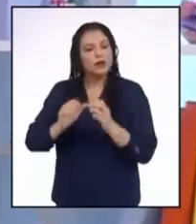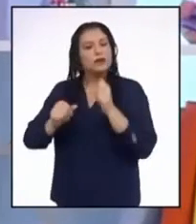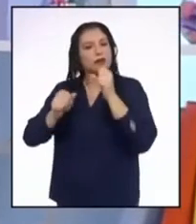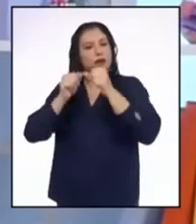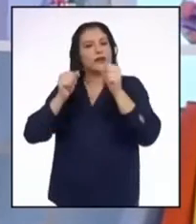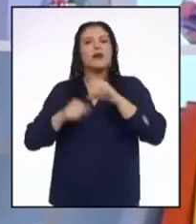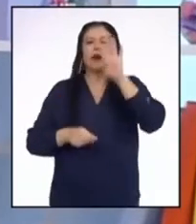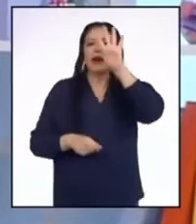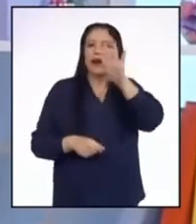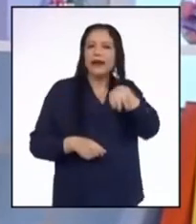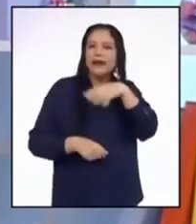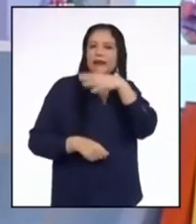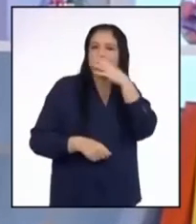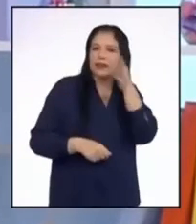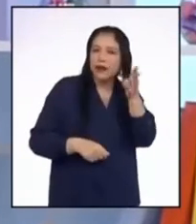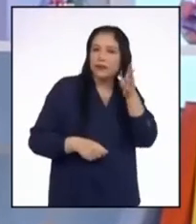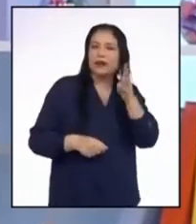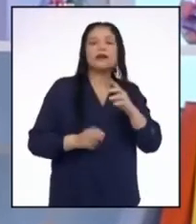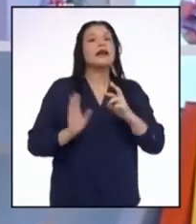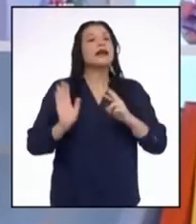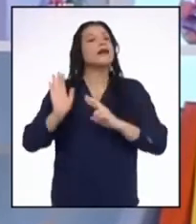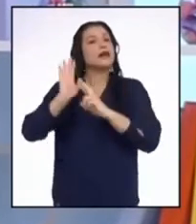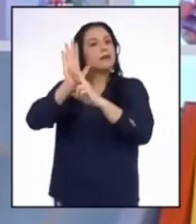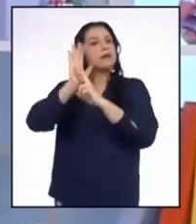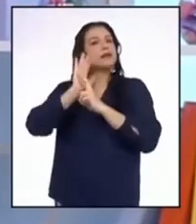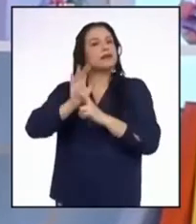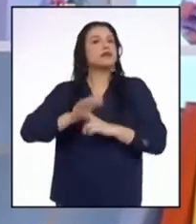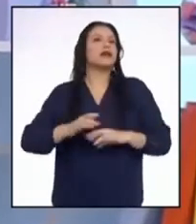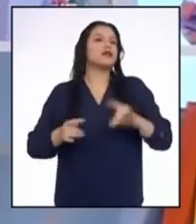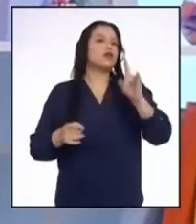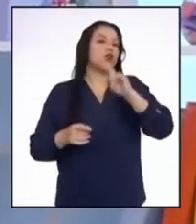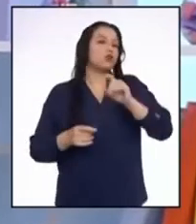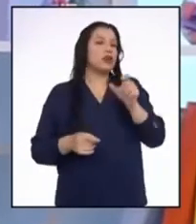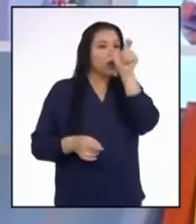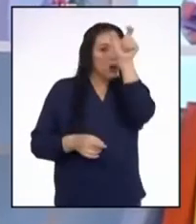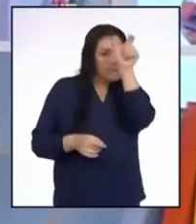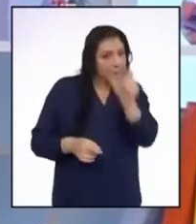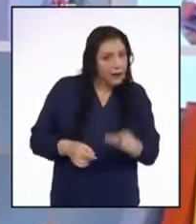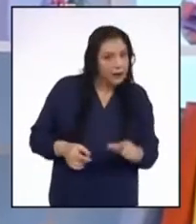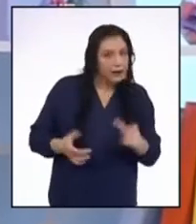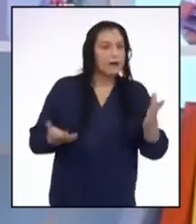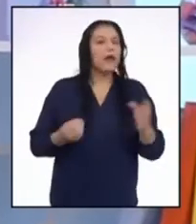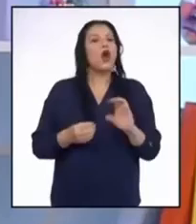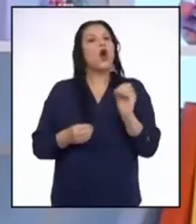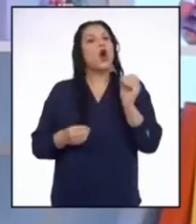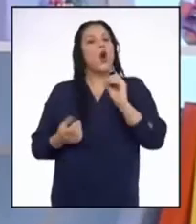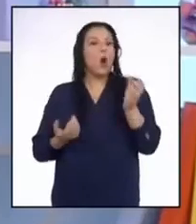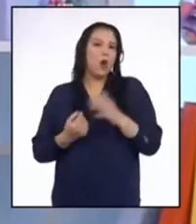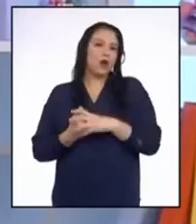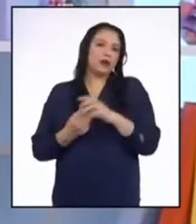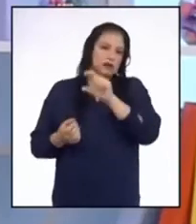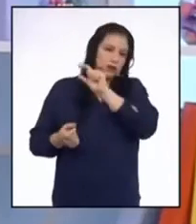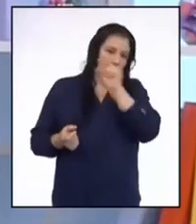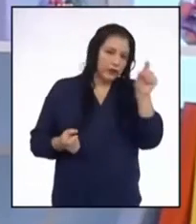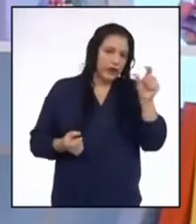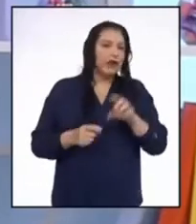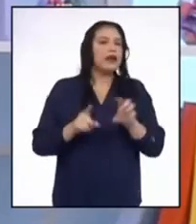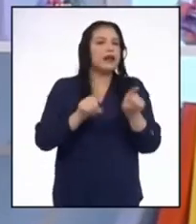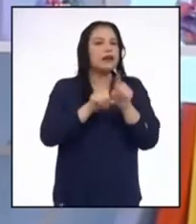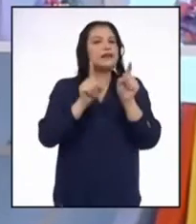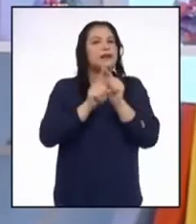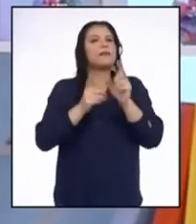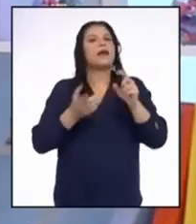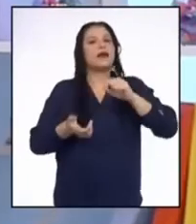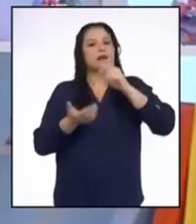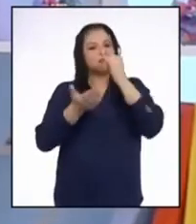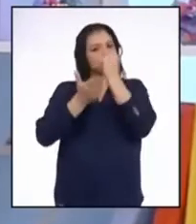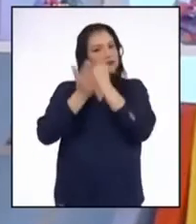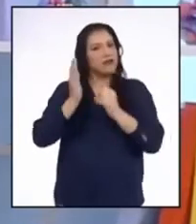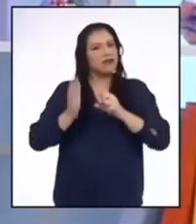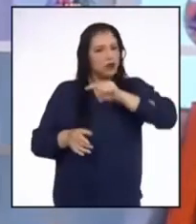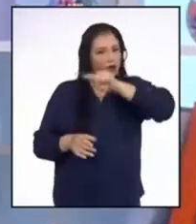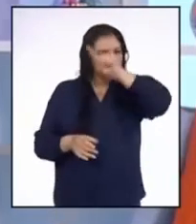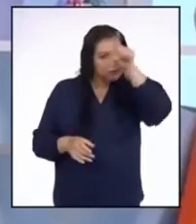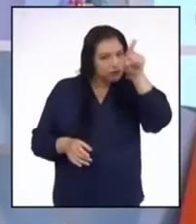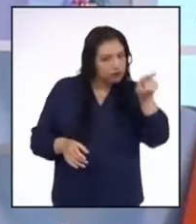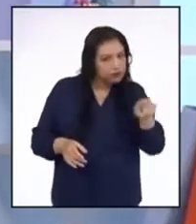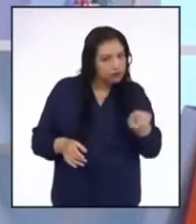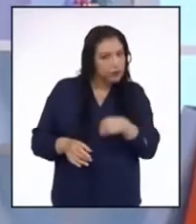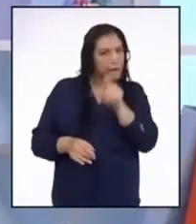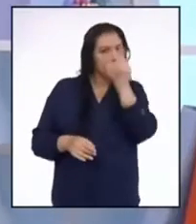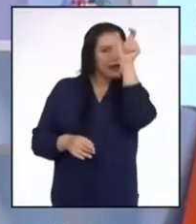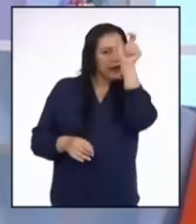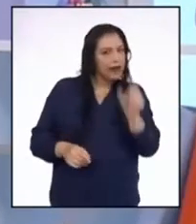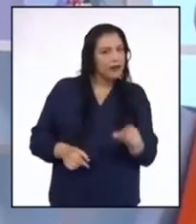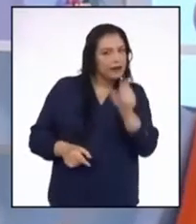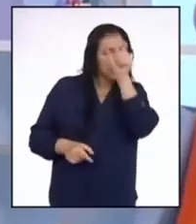de frecuencias y a representarlos mediante el gráfico de barra vertical, horizontal y el gráfico circular. Para el gráfico de